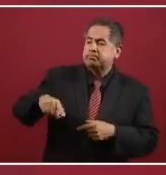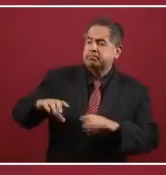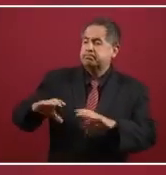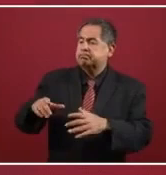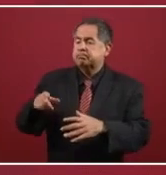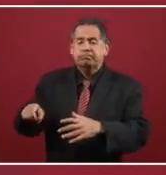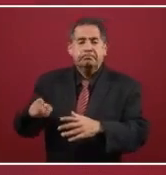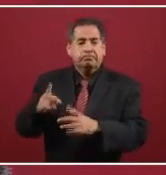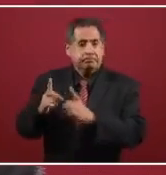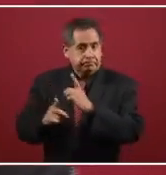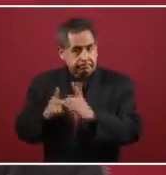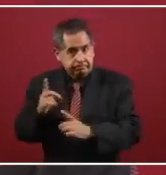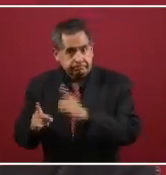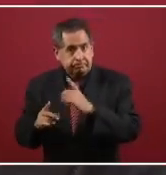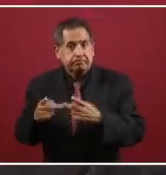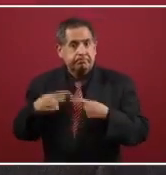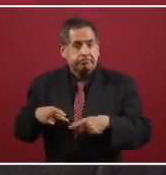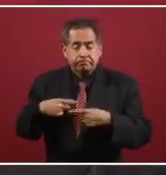que